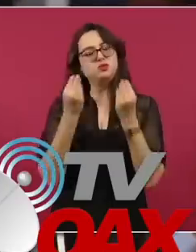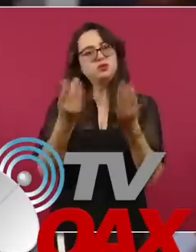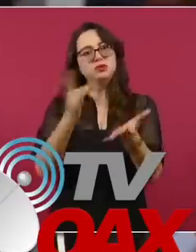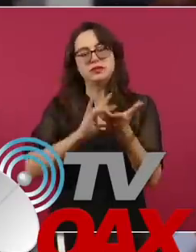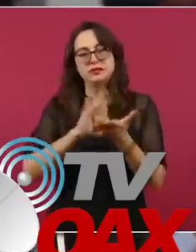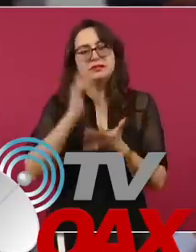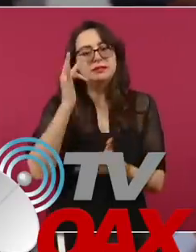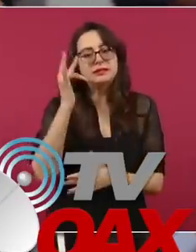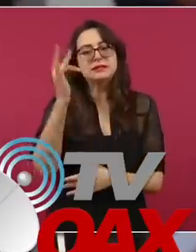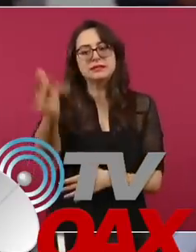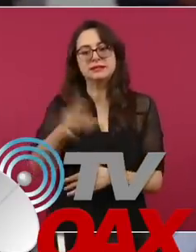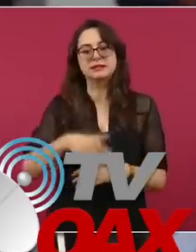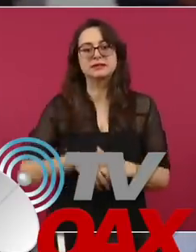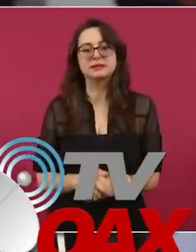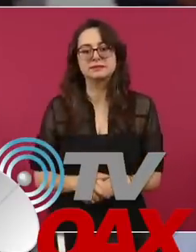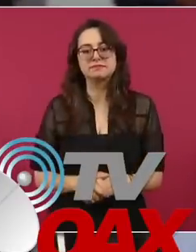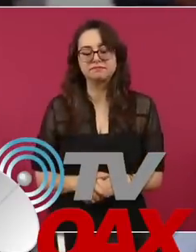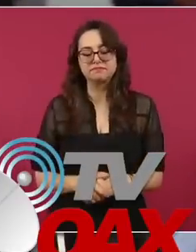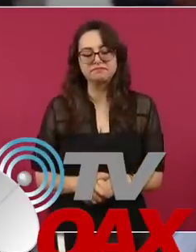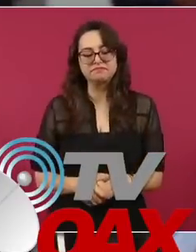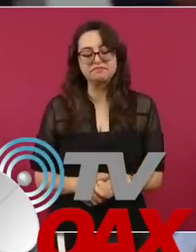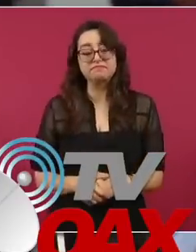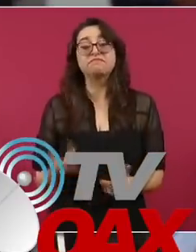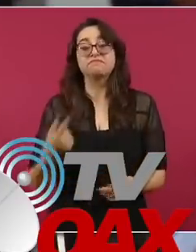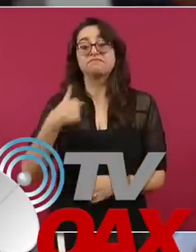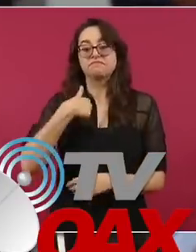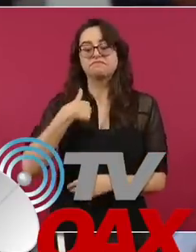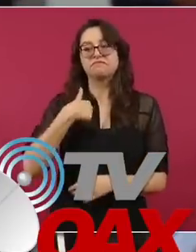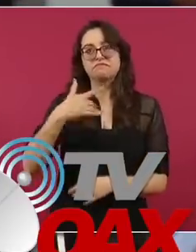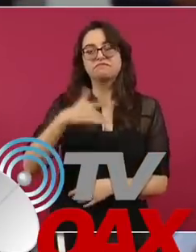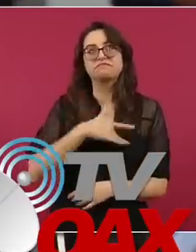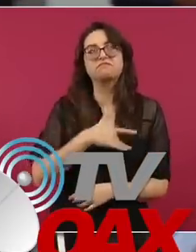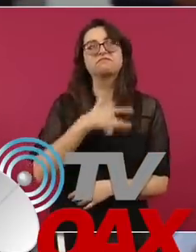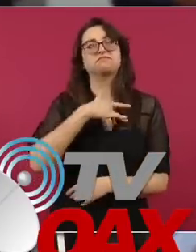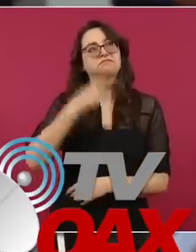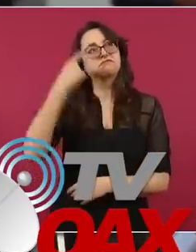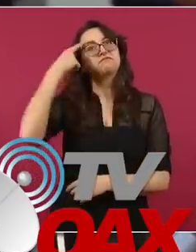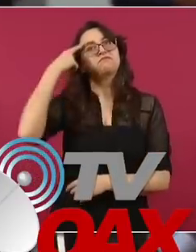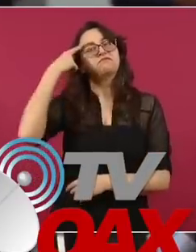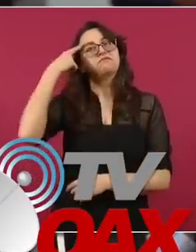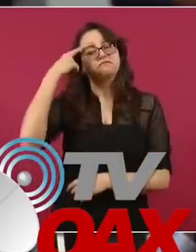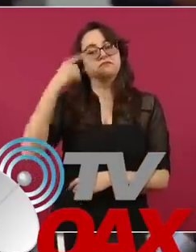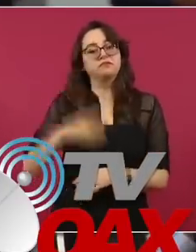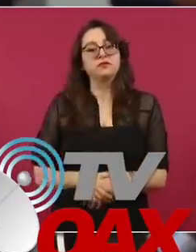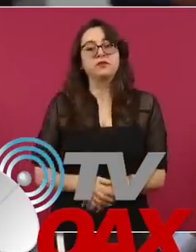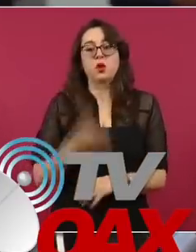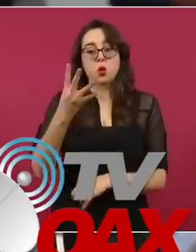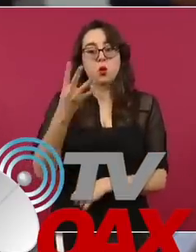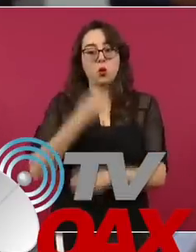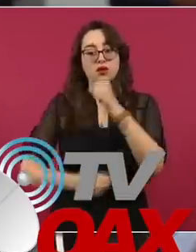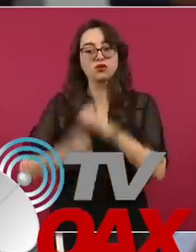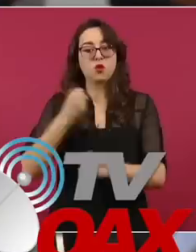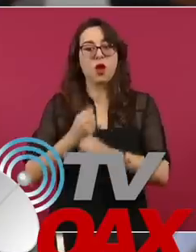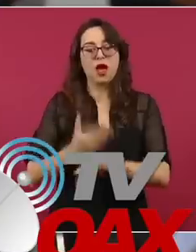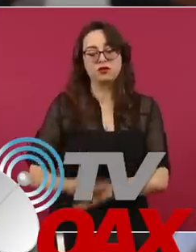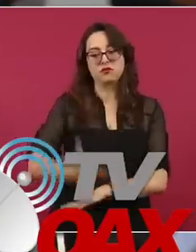yo decía que los gestos son lo que más valen en la vida. Yo hace 4 años vine a la mañanera cuando usted empezaba.